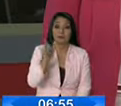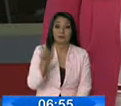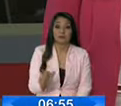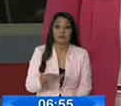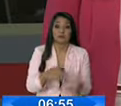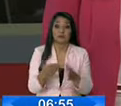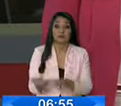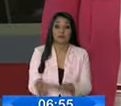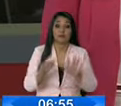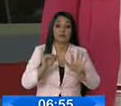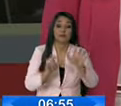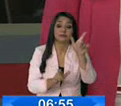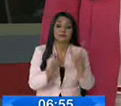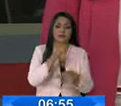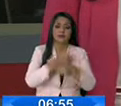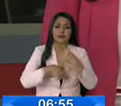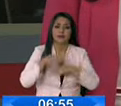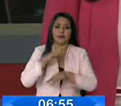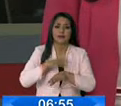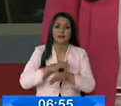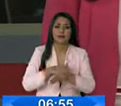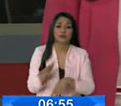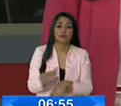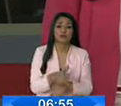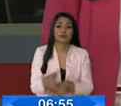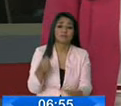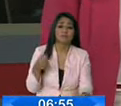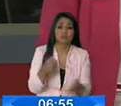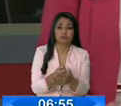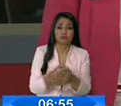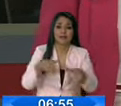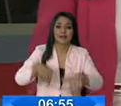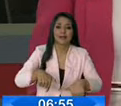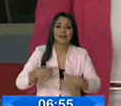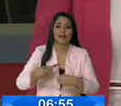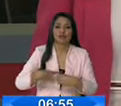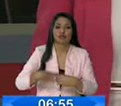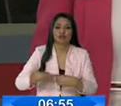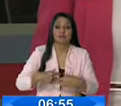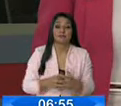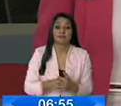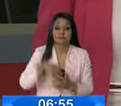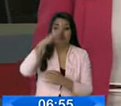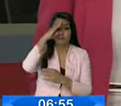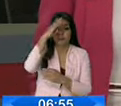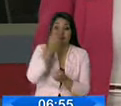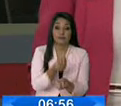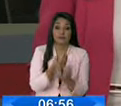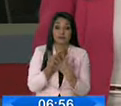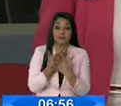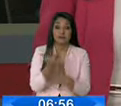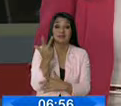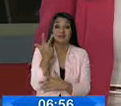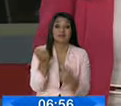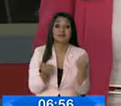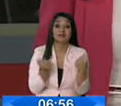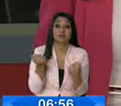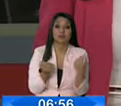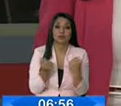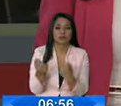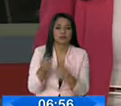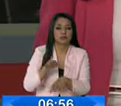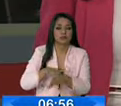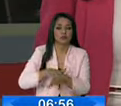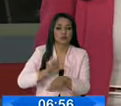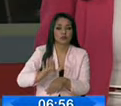otras seis resultaron heridas en un accidente de tránsito suscitado en Quito. Según información de la policía, tres vehículos serían los implicados